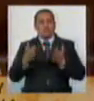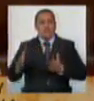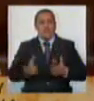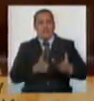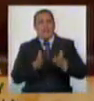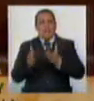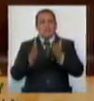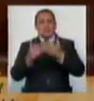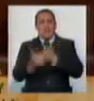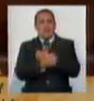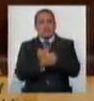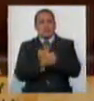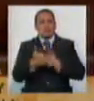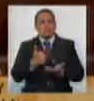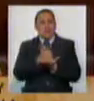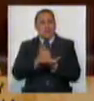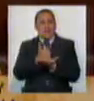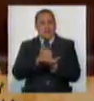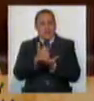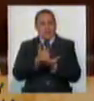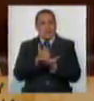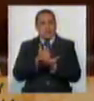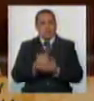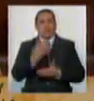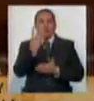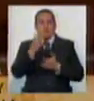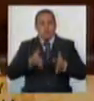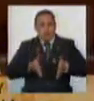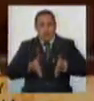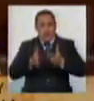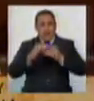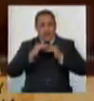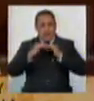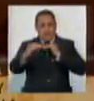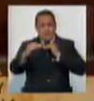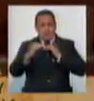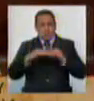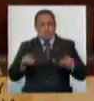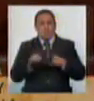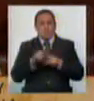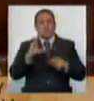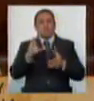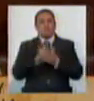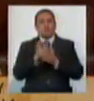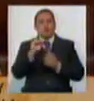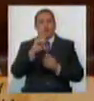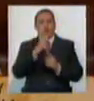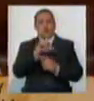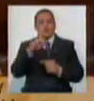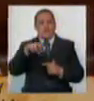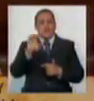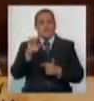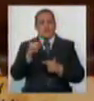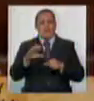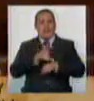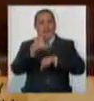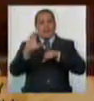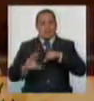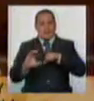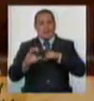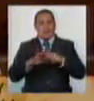carretera Ayacucho-Abancay, 4 tramos de la carretera Chongoyape-Cajamarca, la